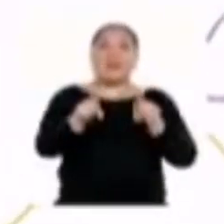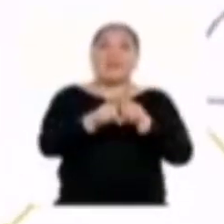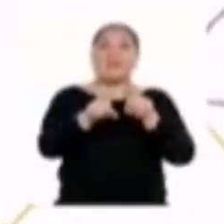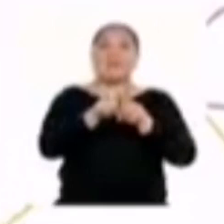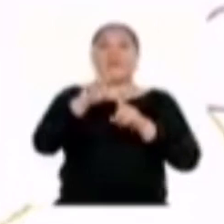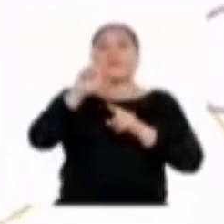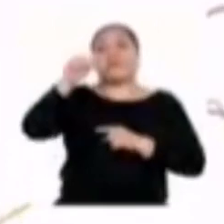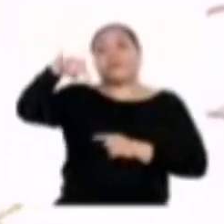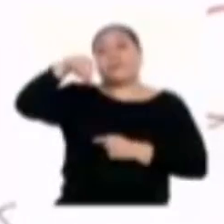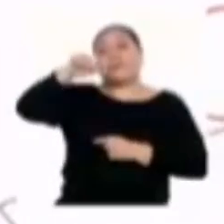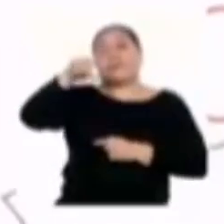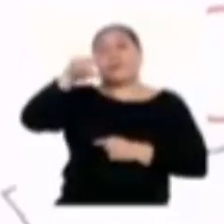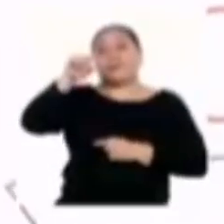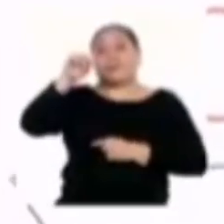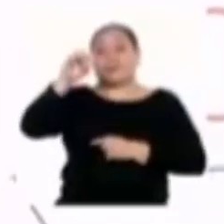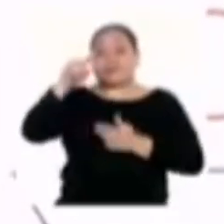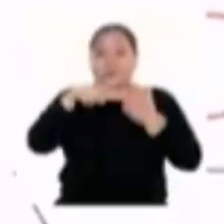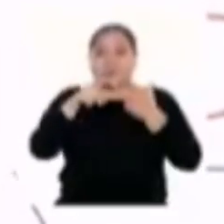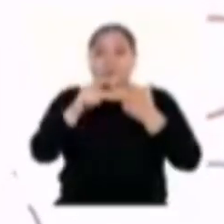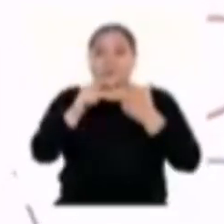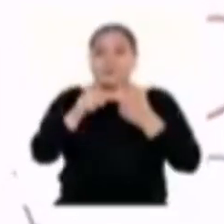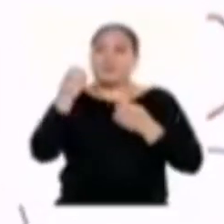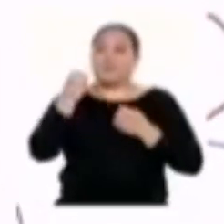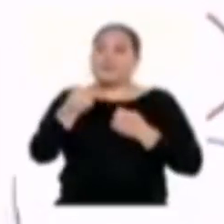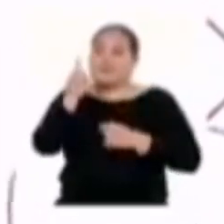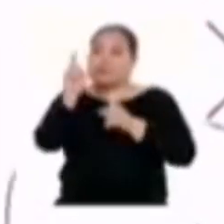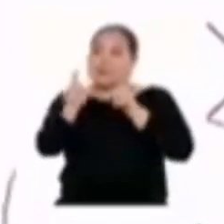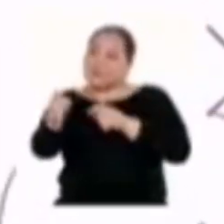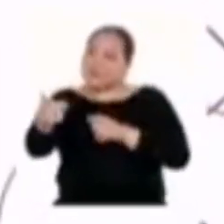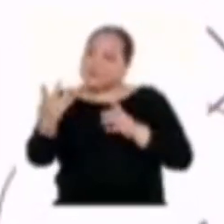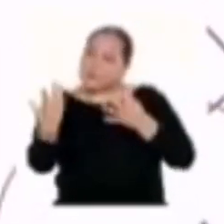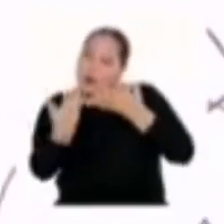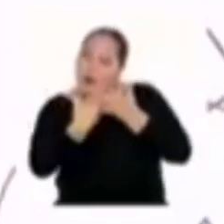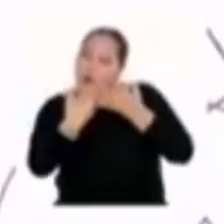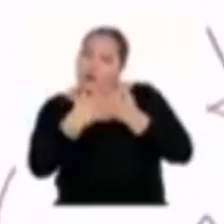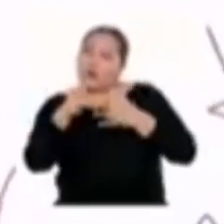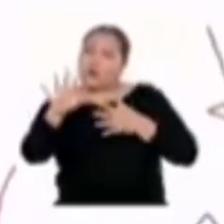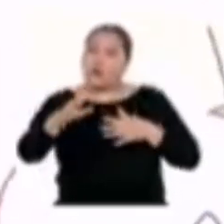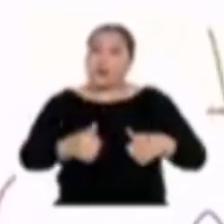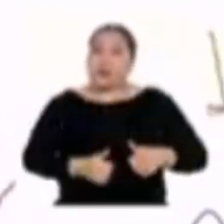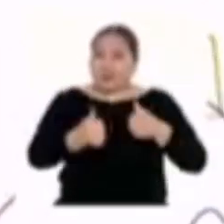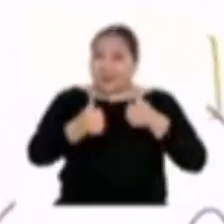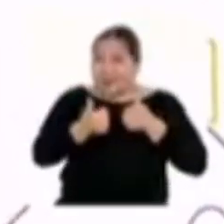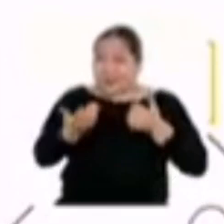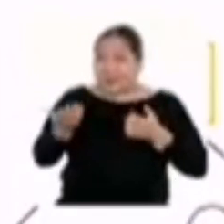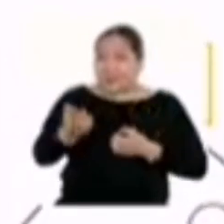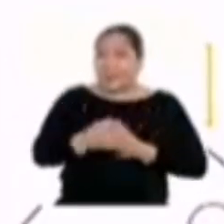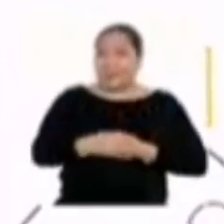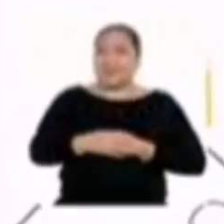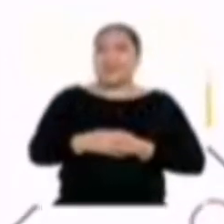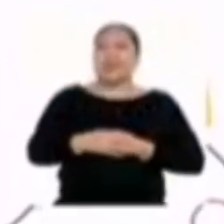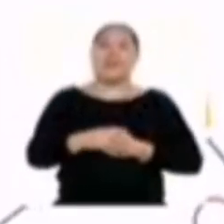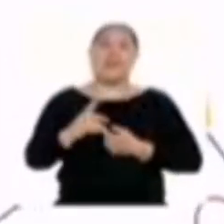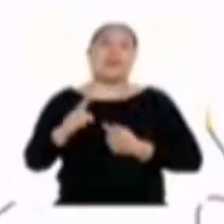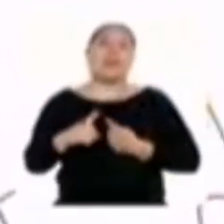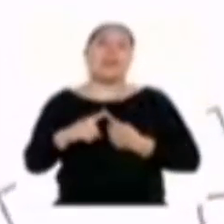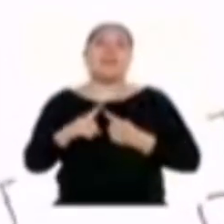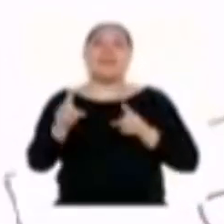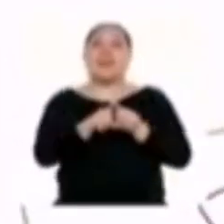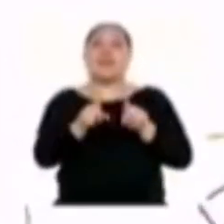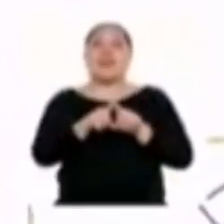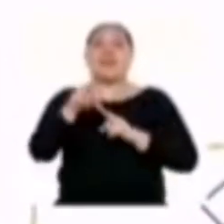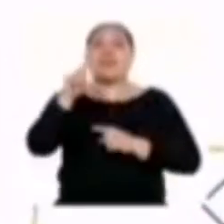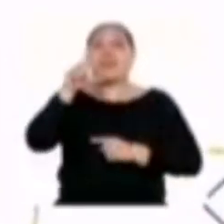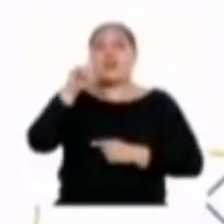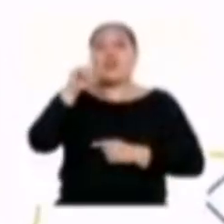analogía, porque busca que los lectores lo relacionen con su realidad. Y el segundo es lógico, porque